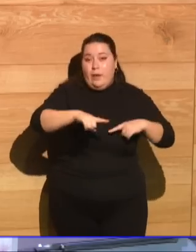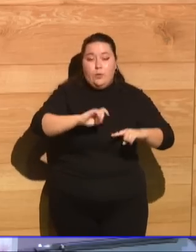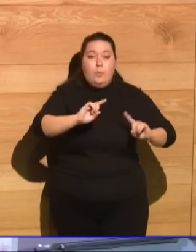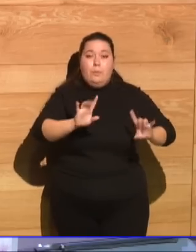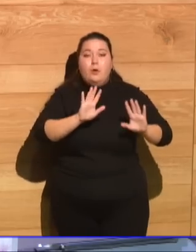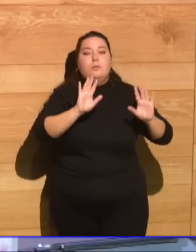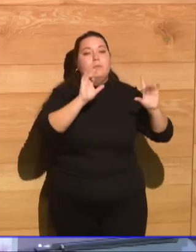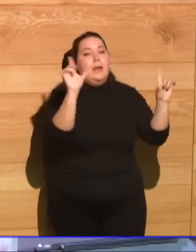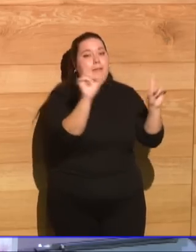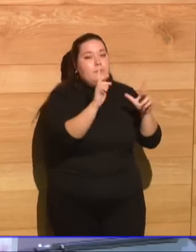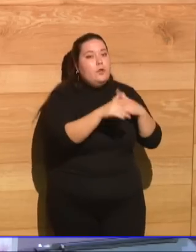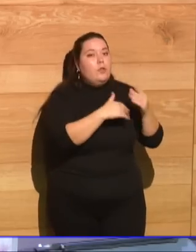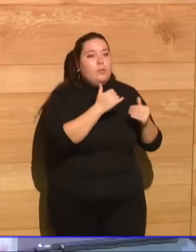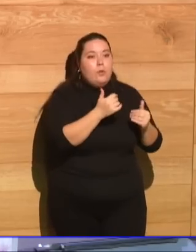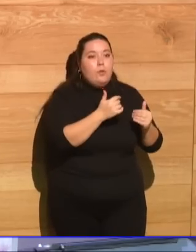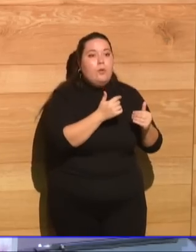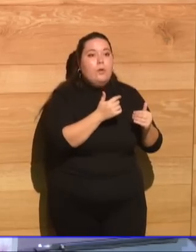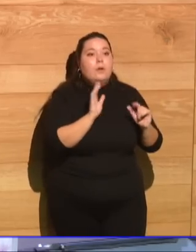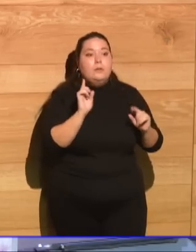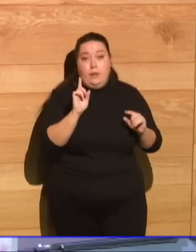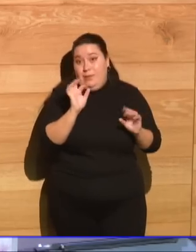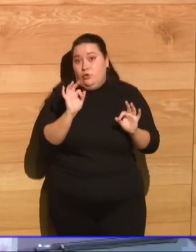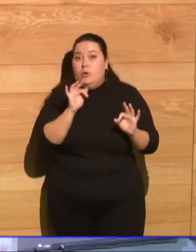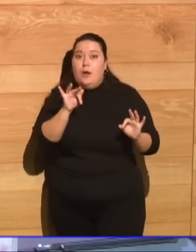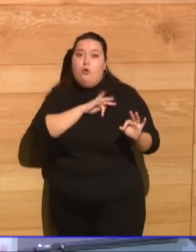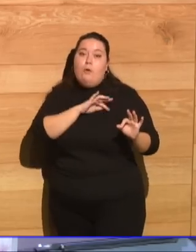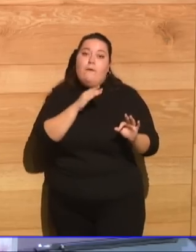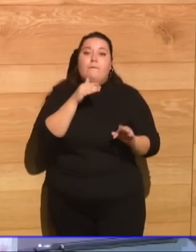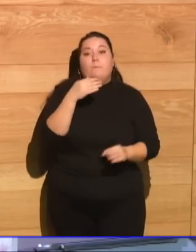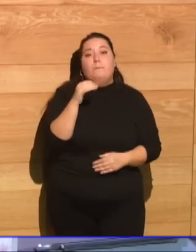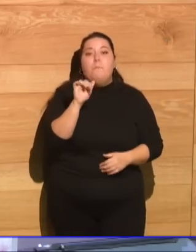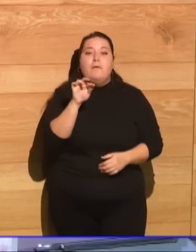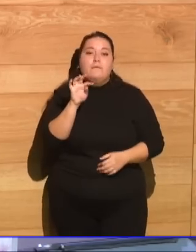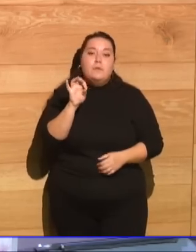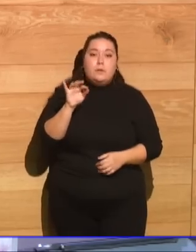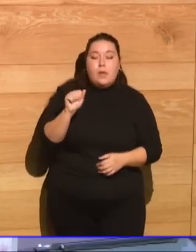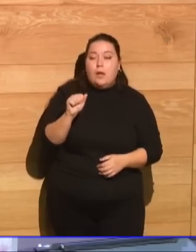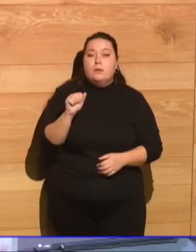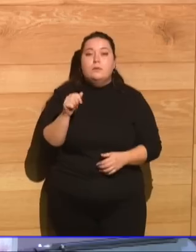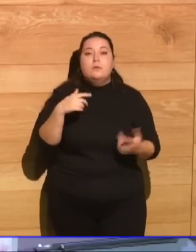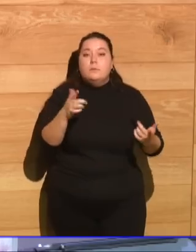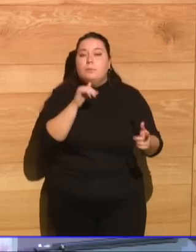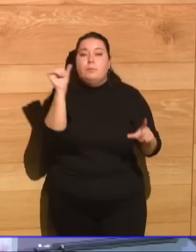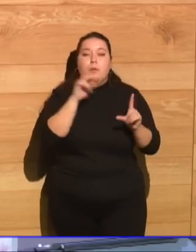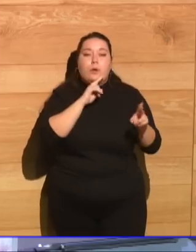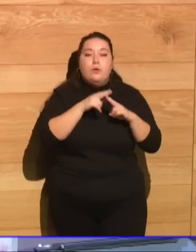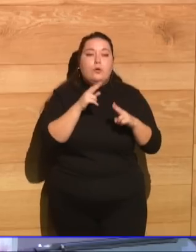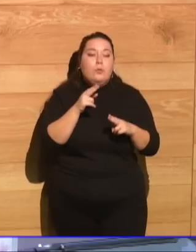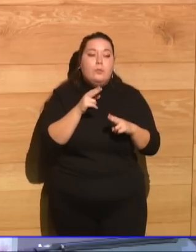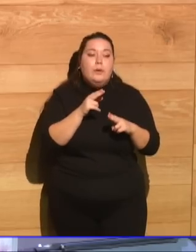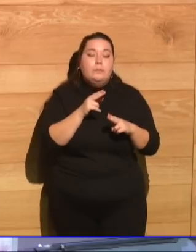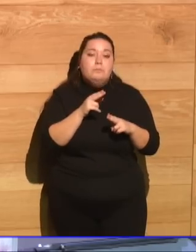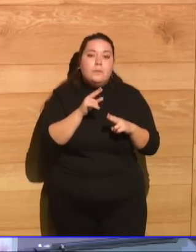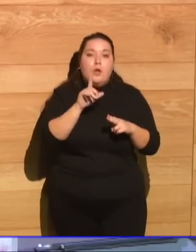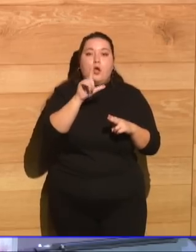hizo para televisión y de hecho ganó el BAFTA para el mejor drama televisivo con una película que se llamaba, creo, Los Evacuados. No